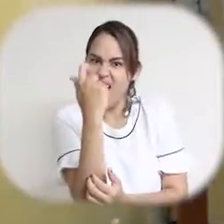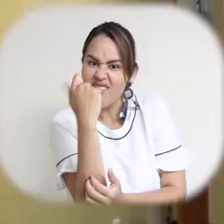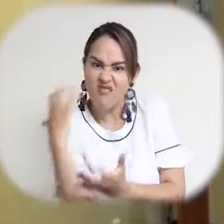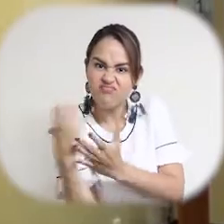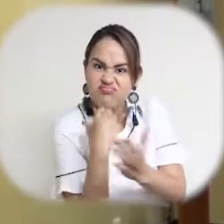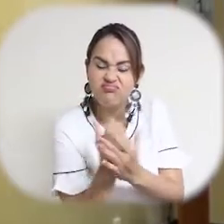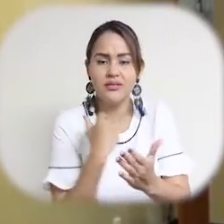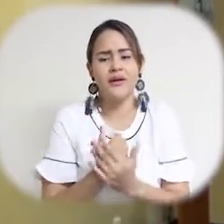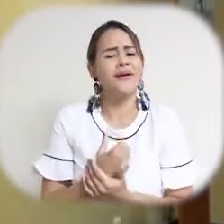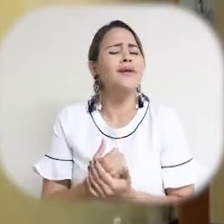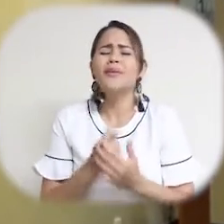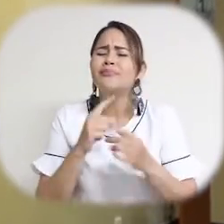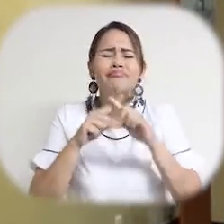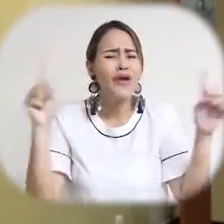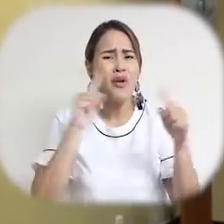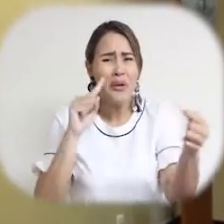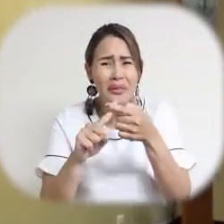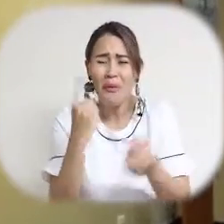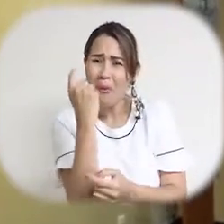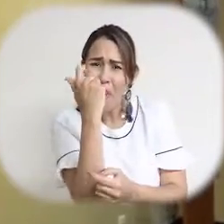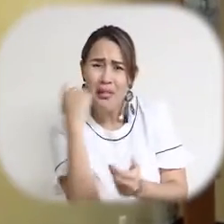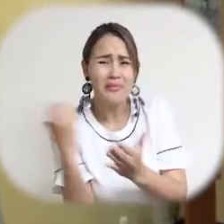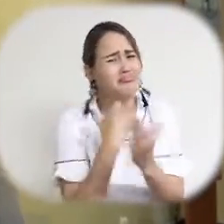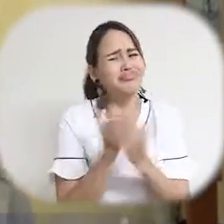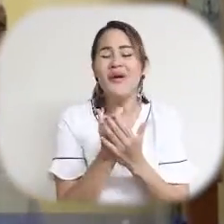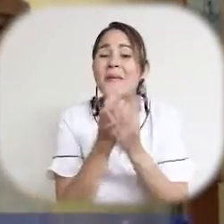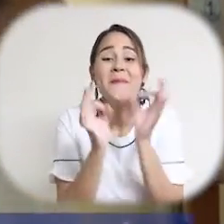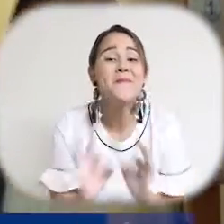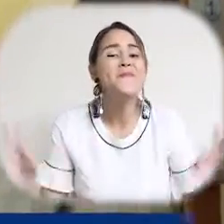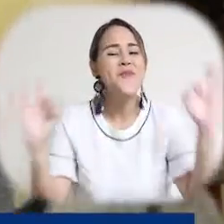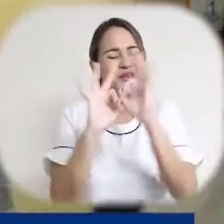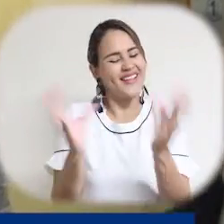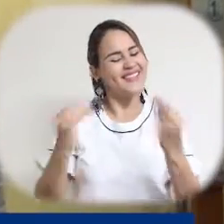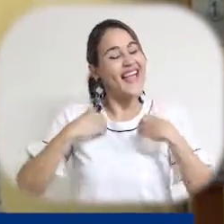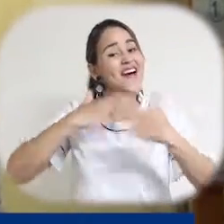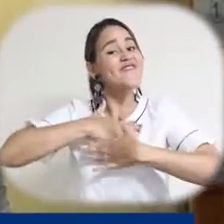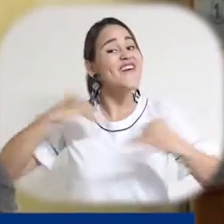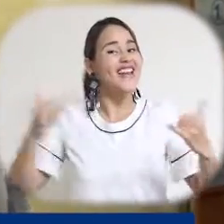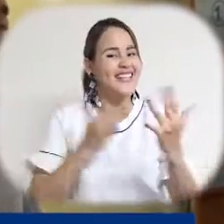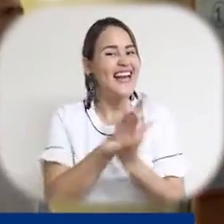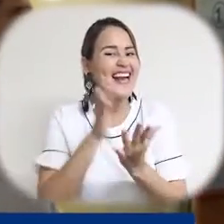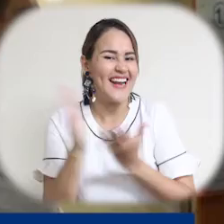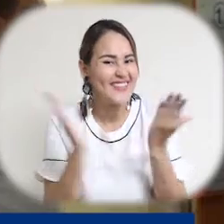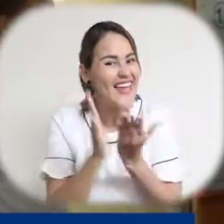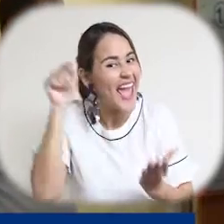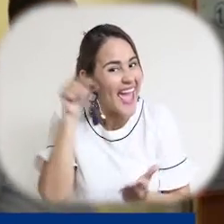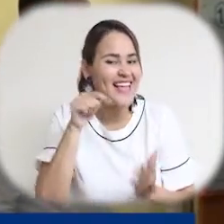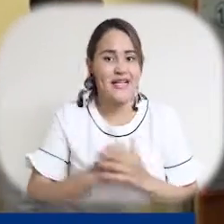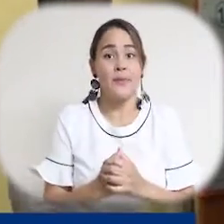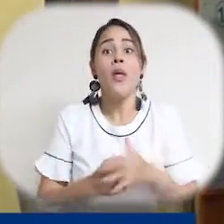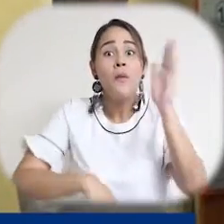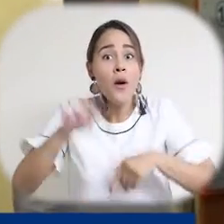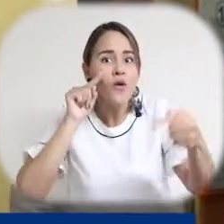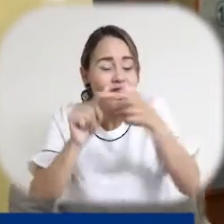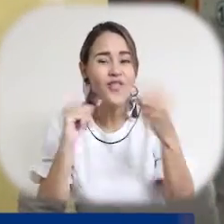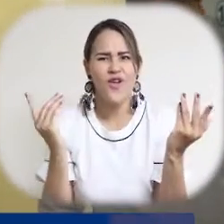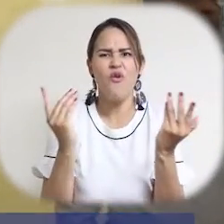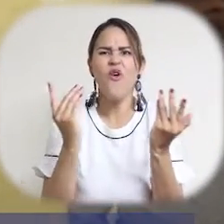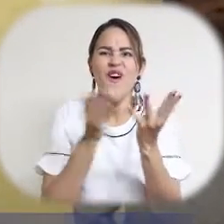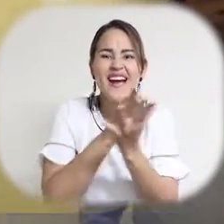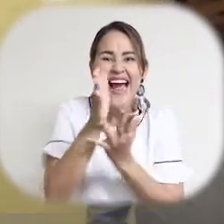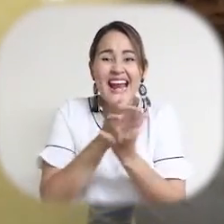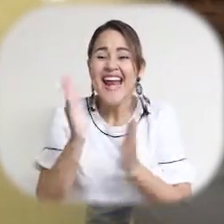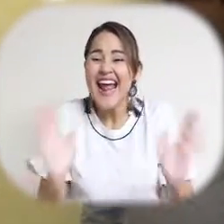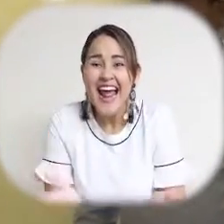ricos, pero lo que uno tiene que escoger son carreras que lo hagan felices. Y no hay mejor manera de hacer feliz a la gente